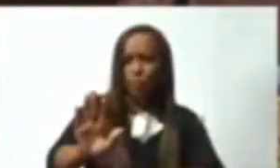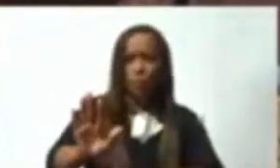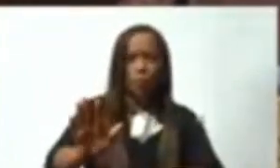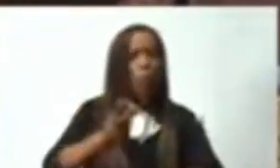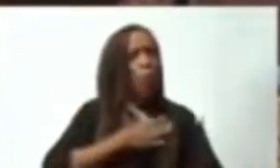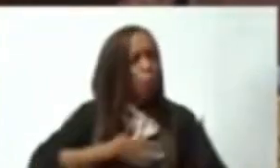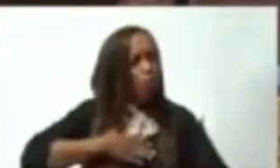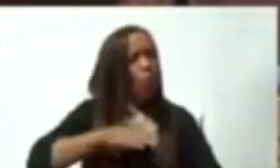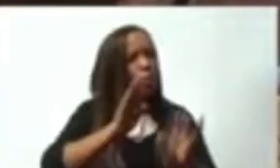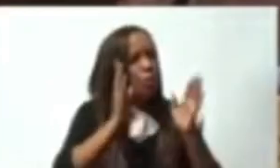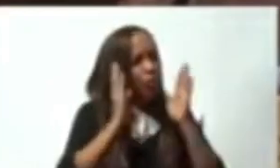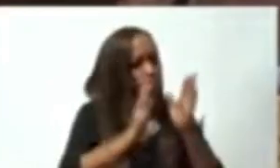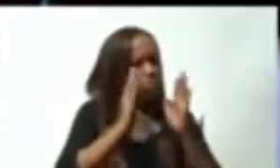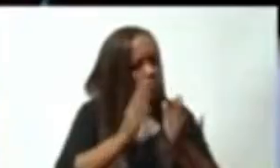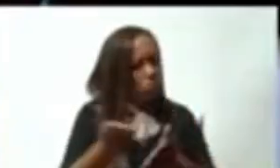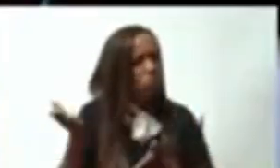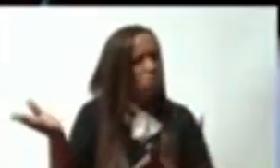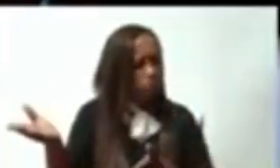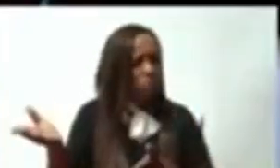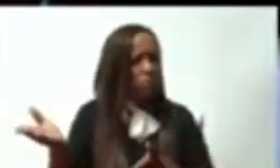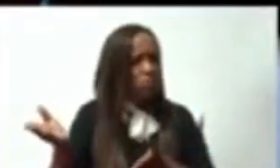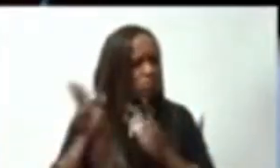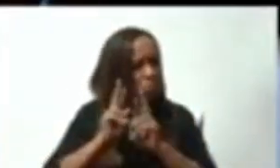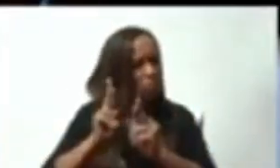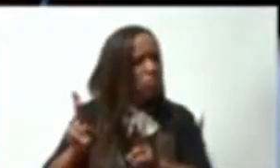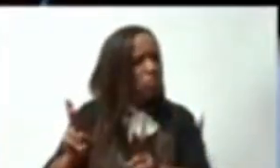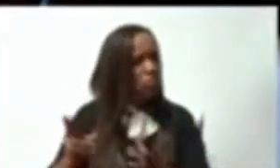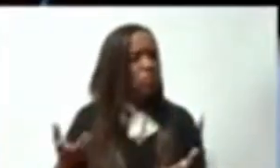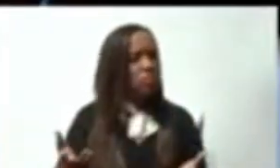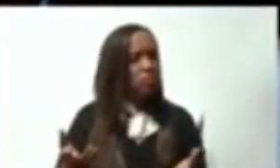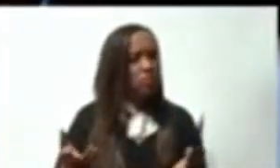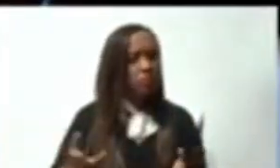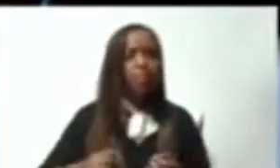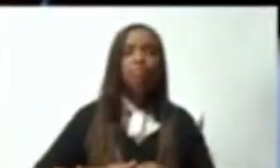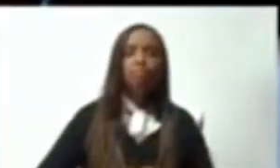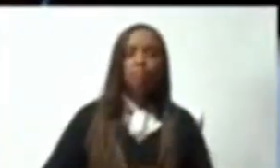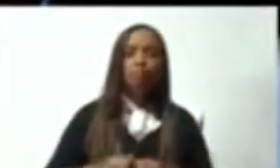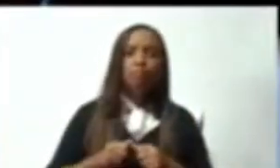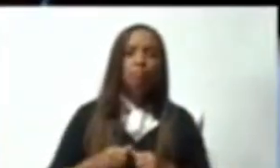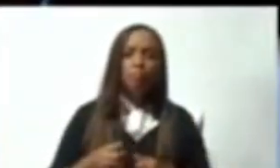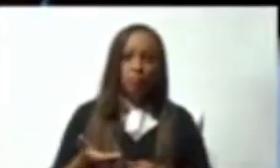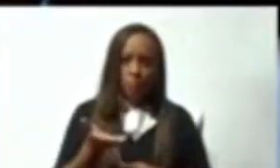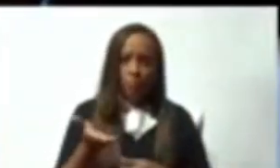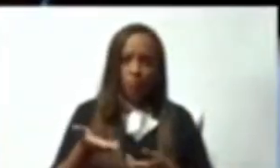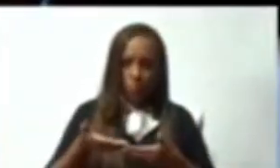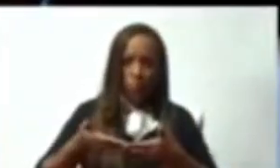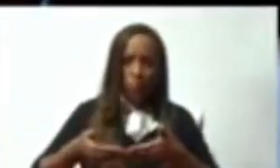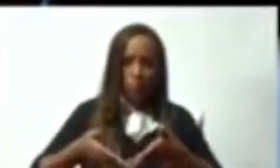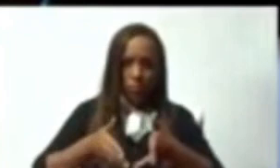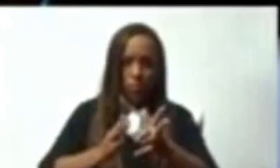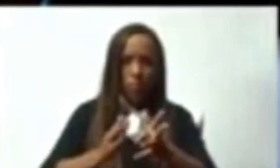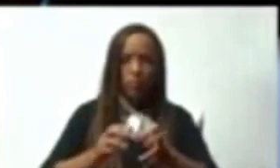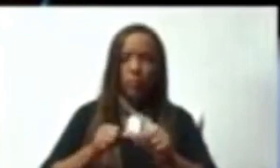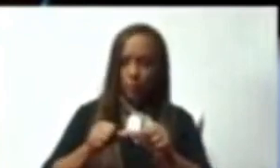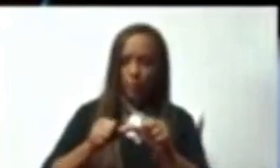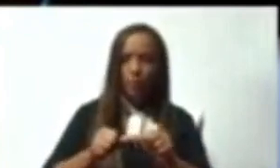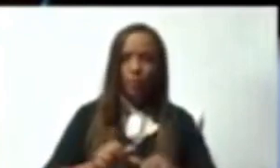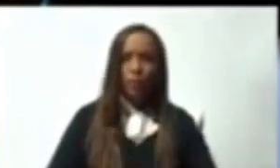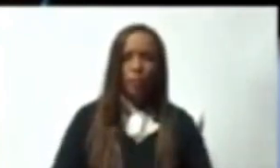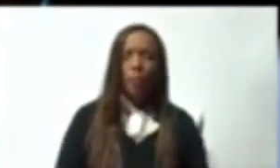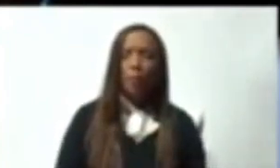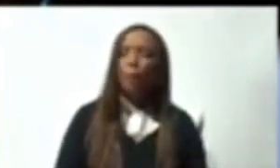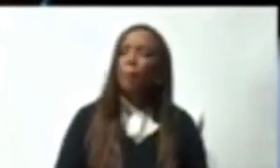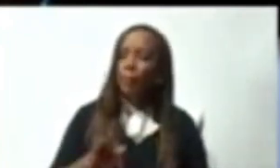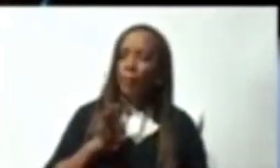Gracias. Adelante, don Mélido. Decíamos que el canal está bastante sucio y hay en parte que